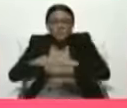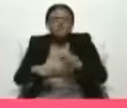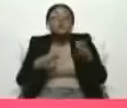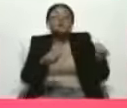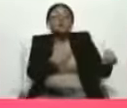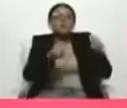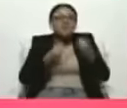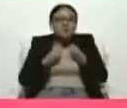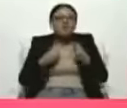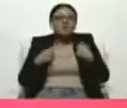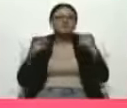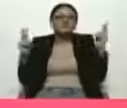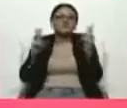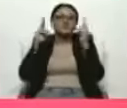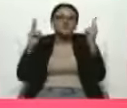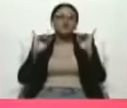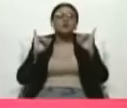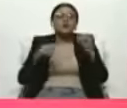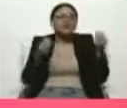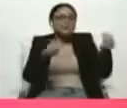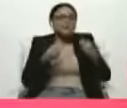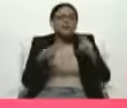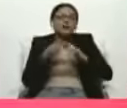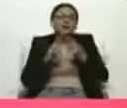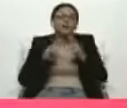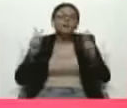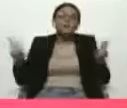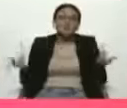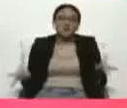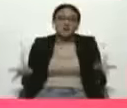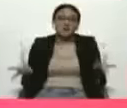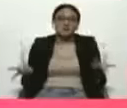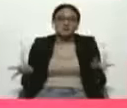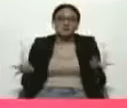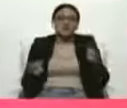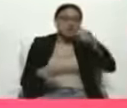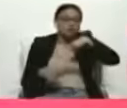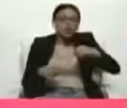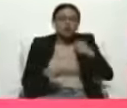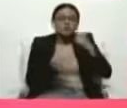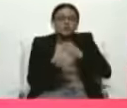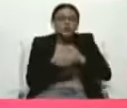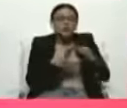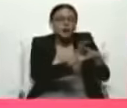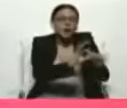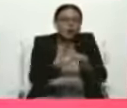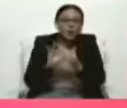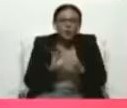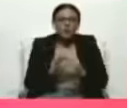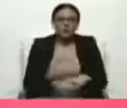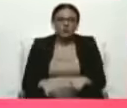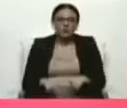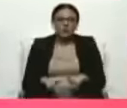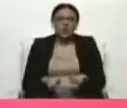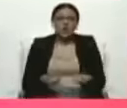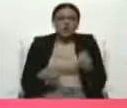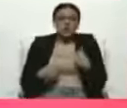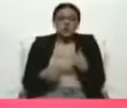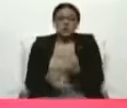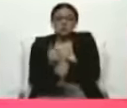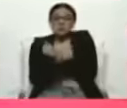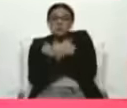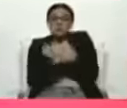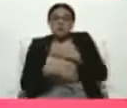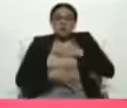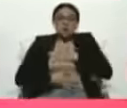No es intervenir ninguna dirección parroquial o... ¿cómo se llama? O municipal, no. Es ayudar